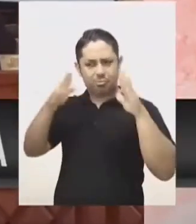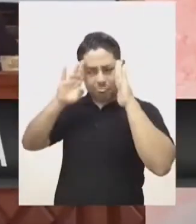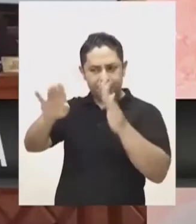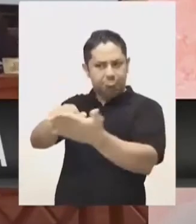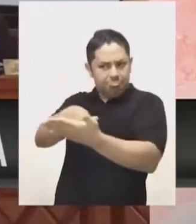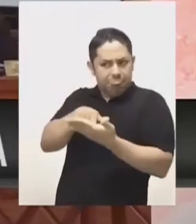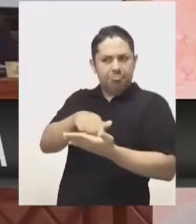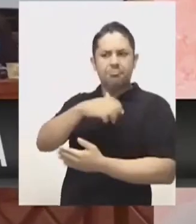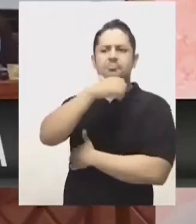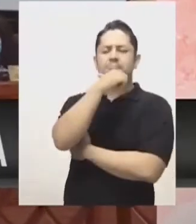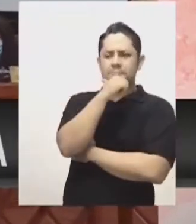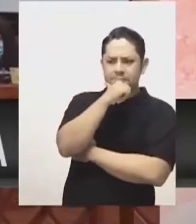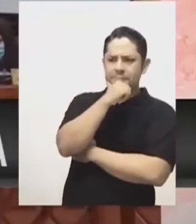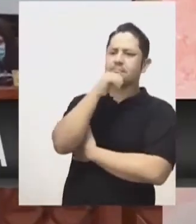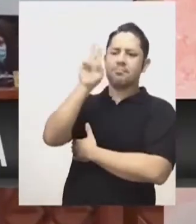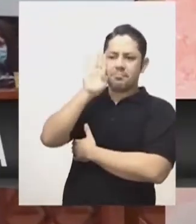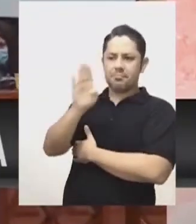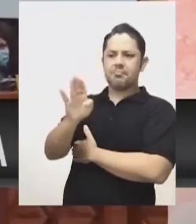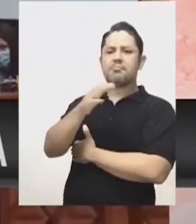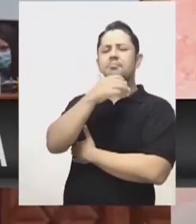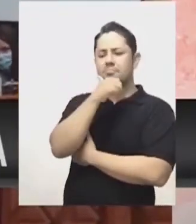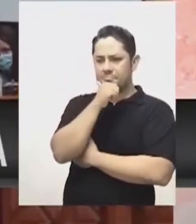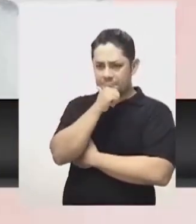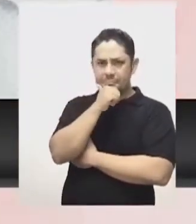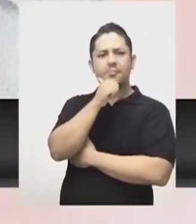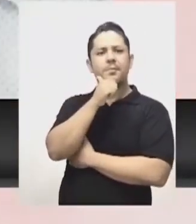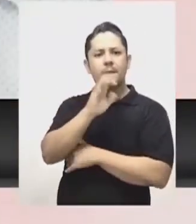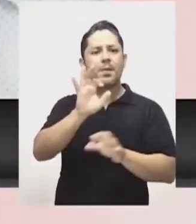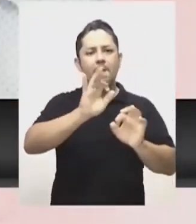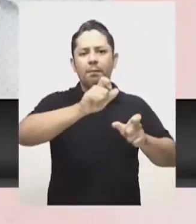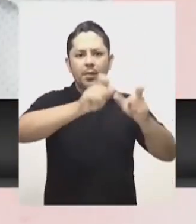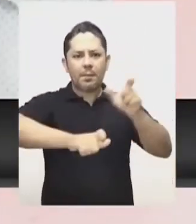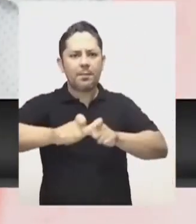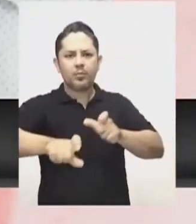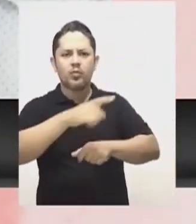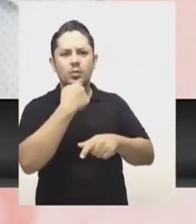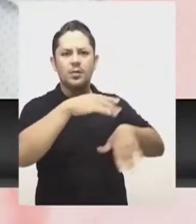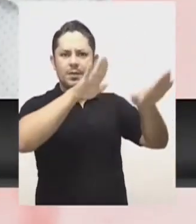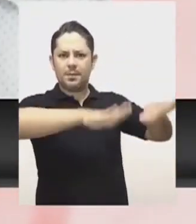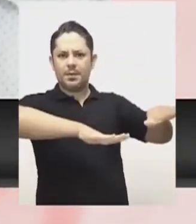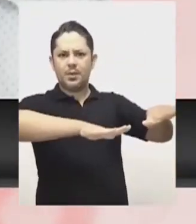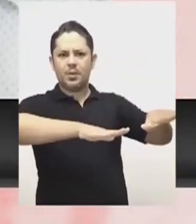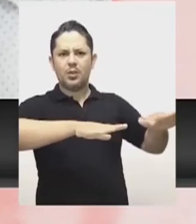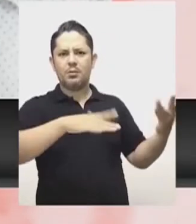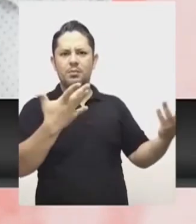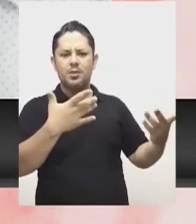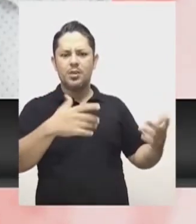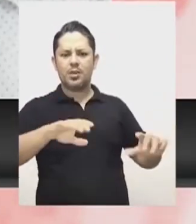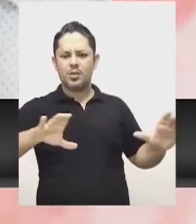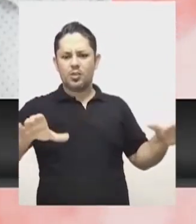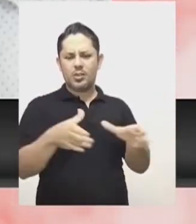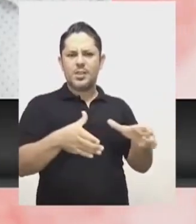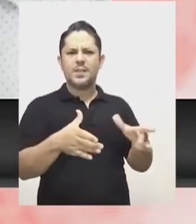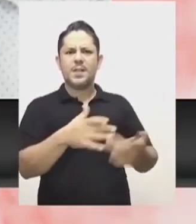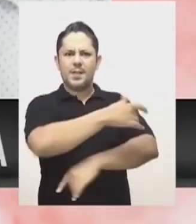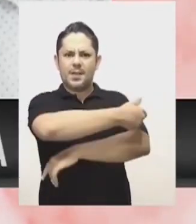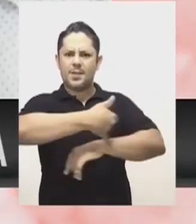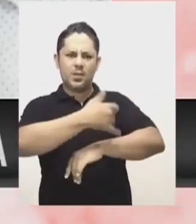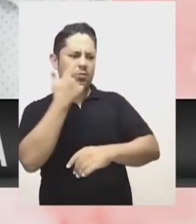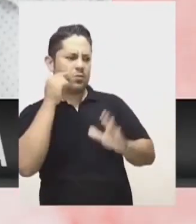escuchar al secretario de Salud, ha sido importante escuchar a los representantes de la Asociación de